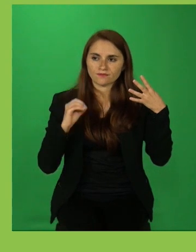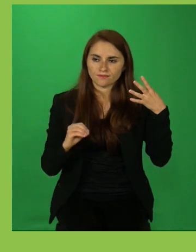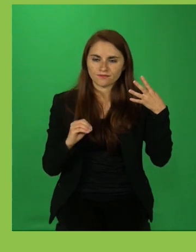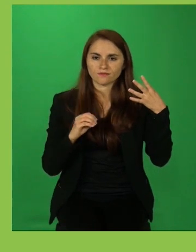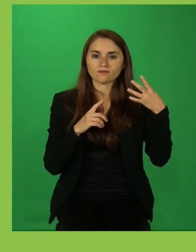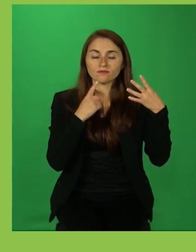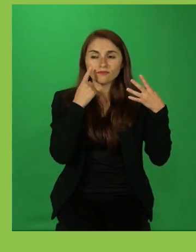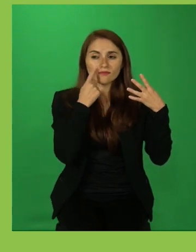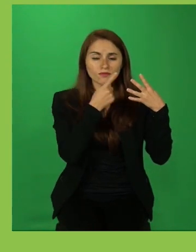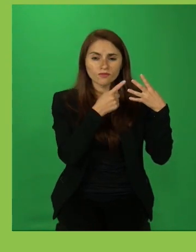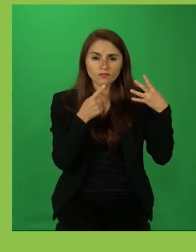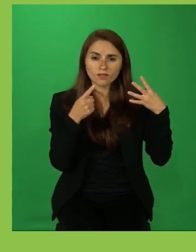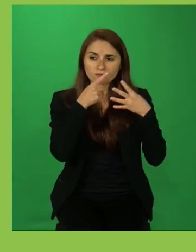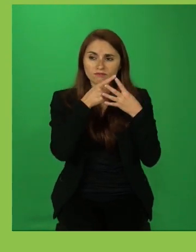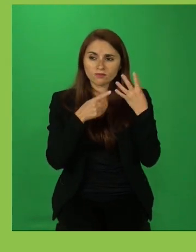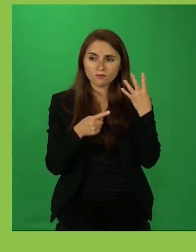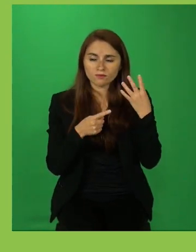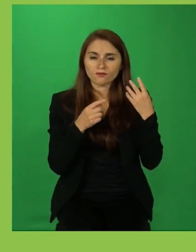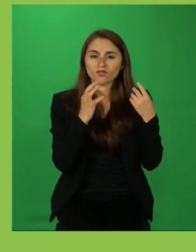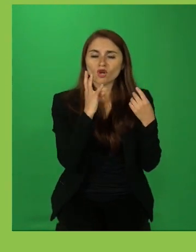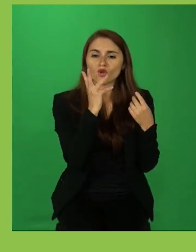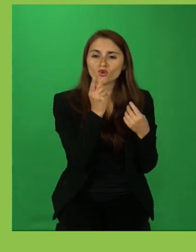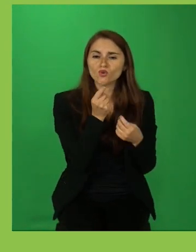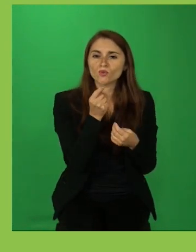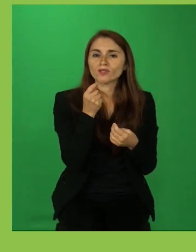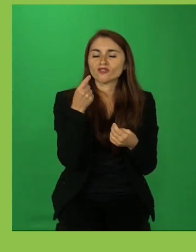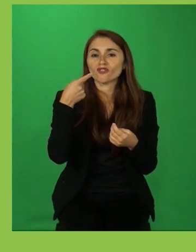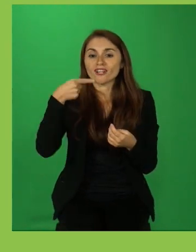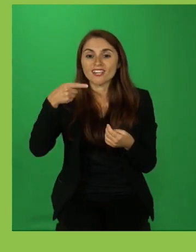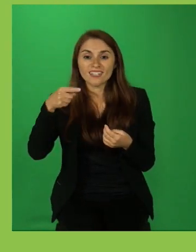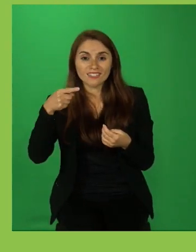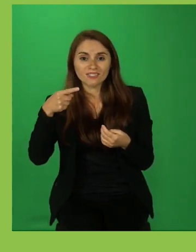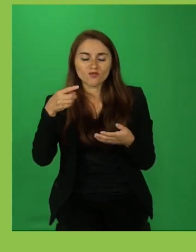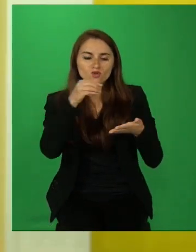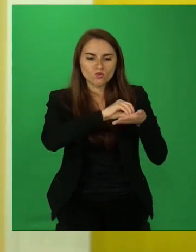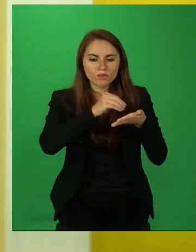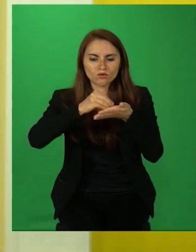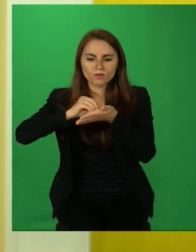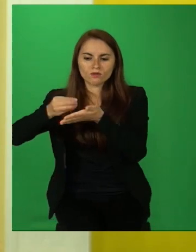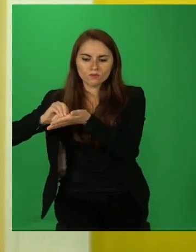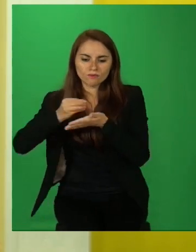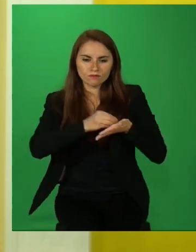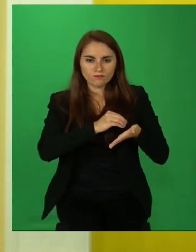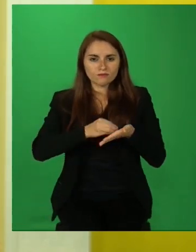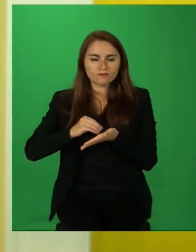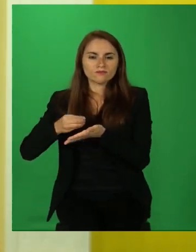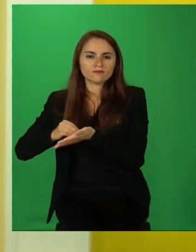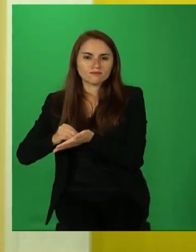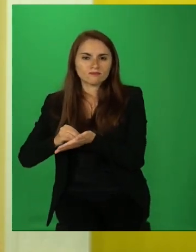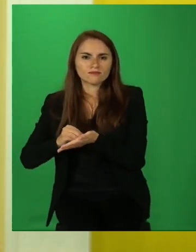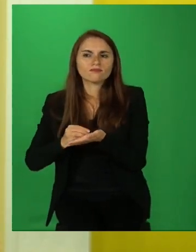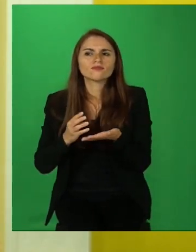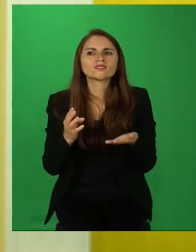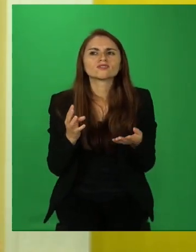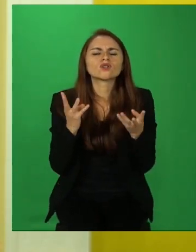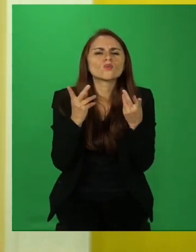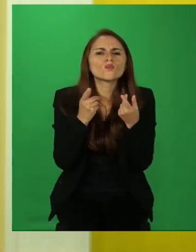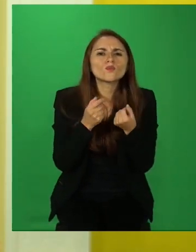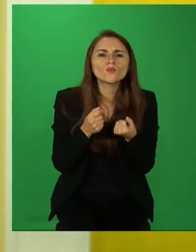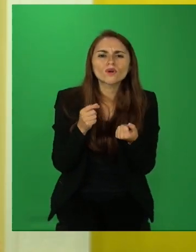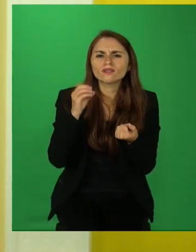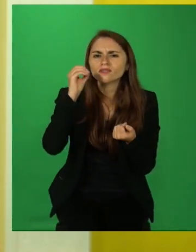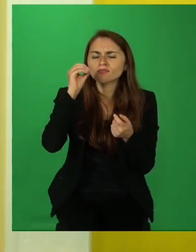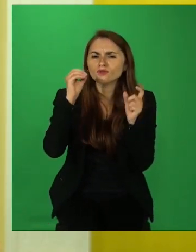como son solamente números negativos los sumamos y cuantas entonces fichas rojas con 1 negativo